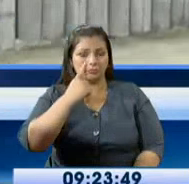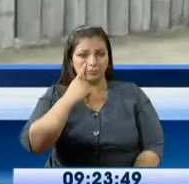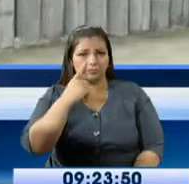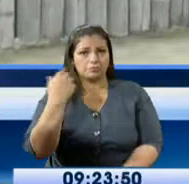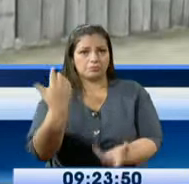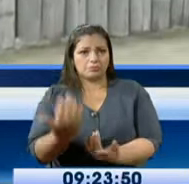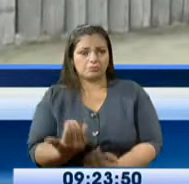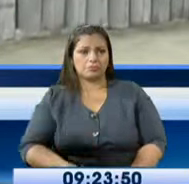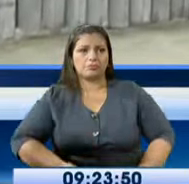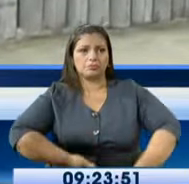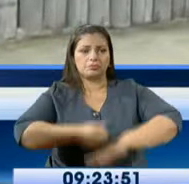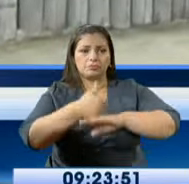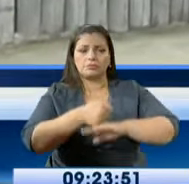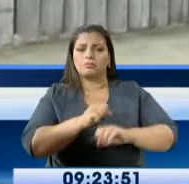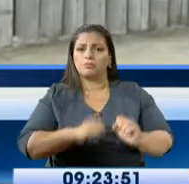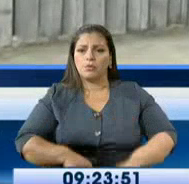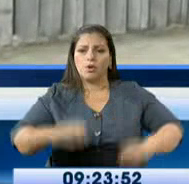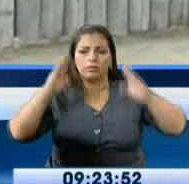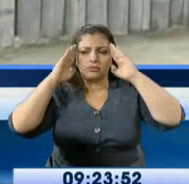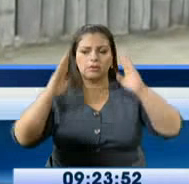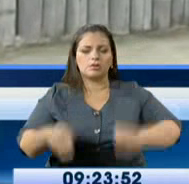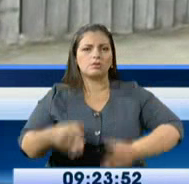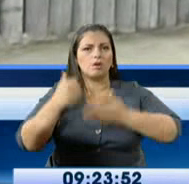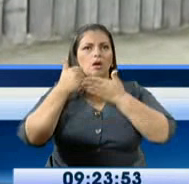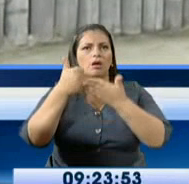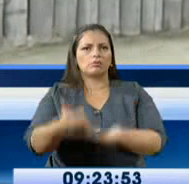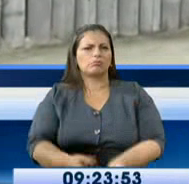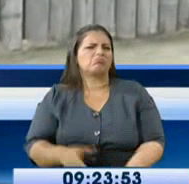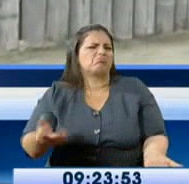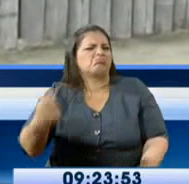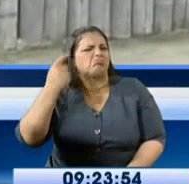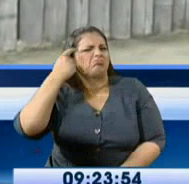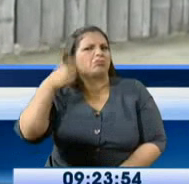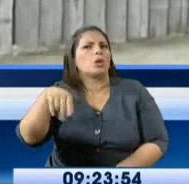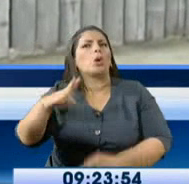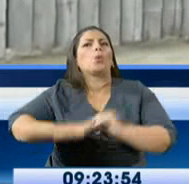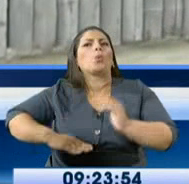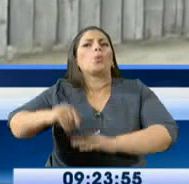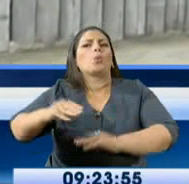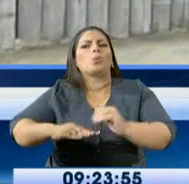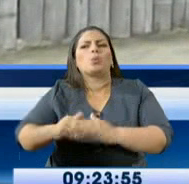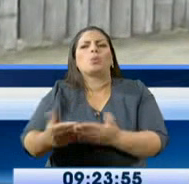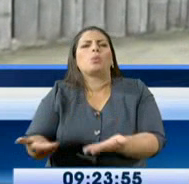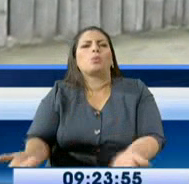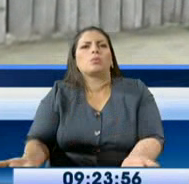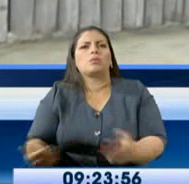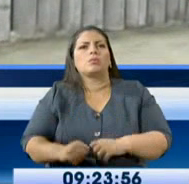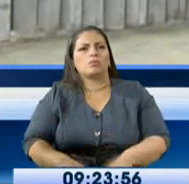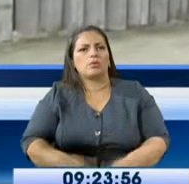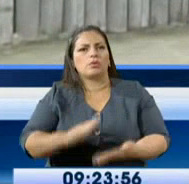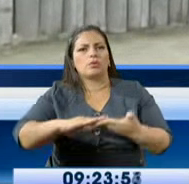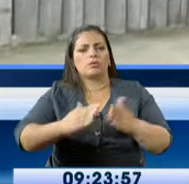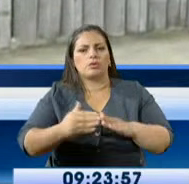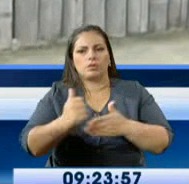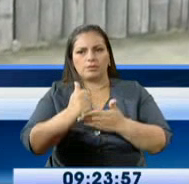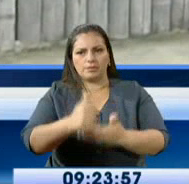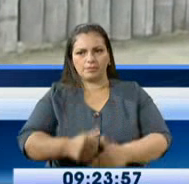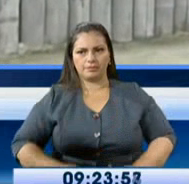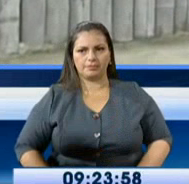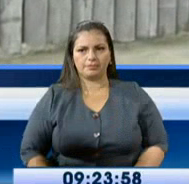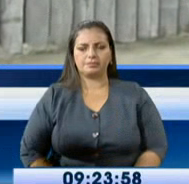alguna entidad se pronuncie y les dé a ellos la opción de qué se puede construir aquí en beneficio para toda la comunidad. Marcela, contigo. Muchas gracias,